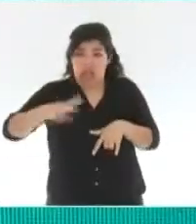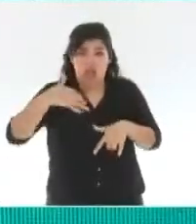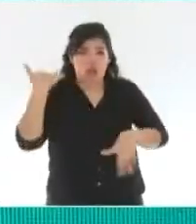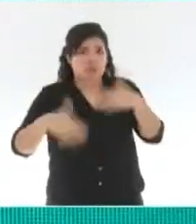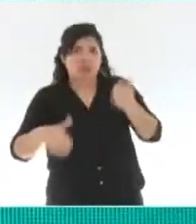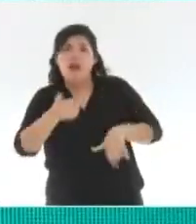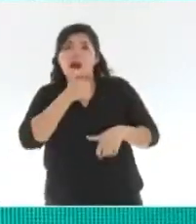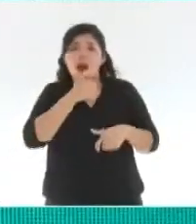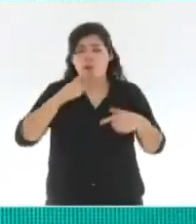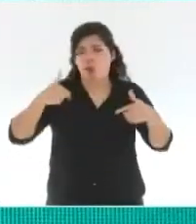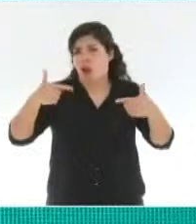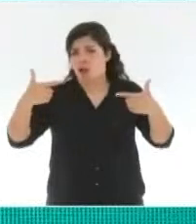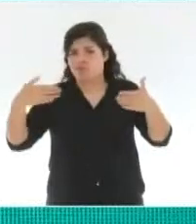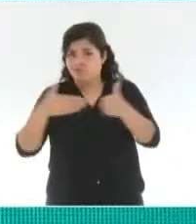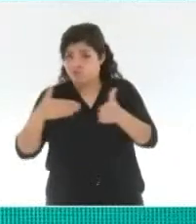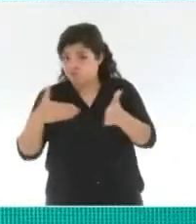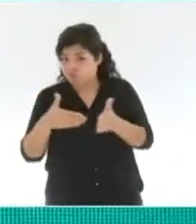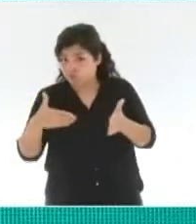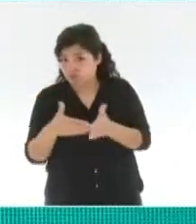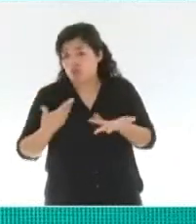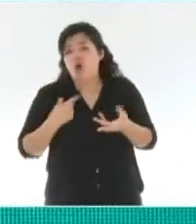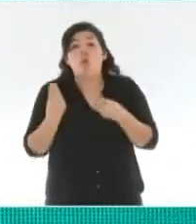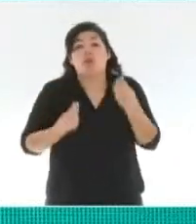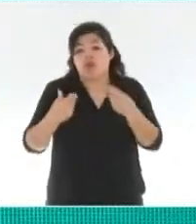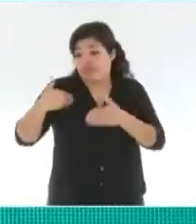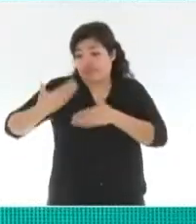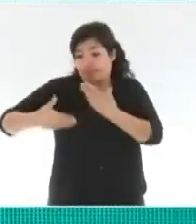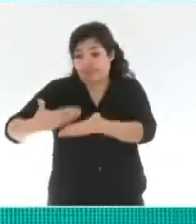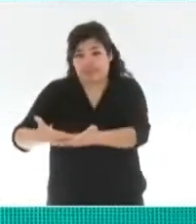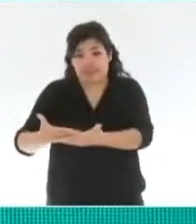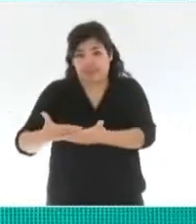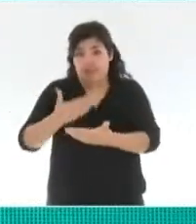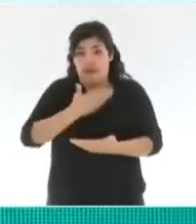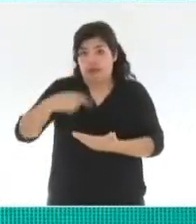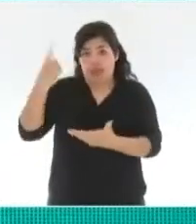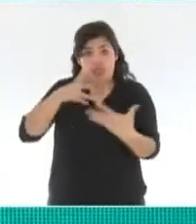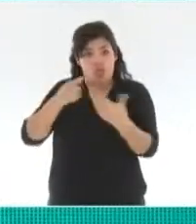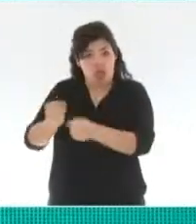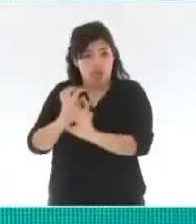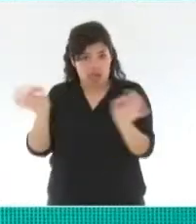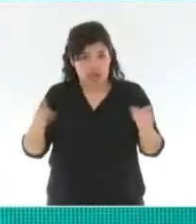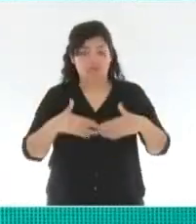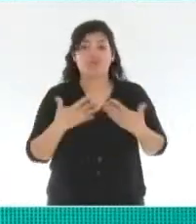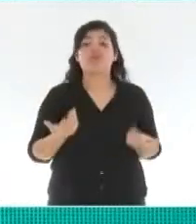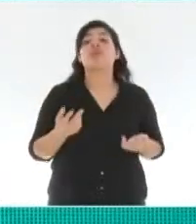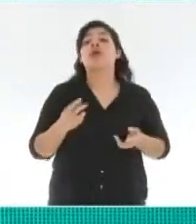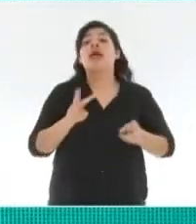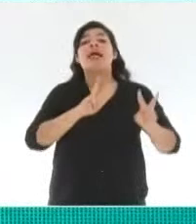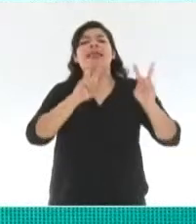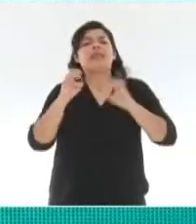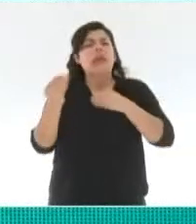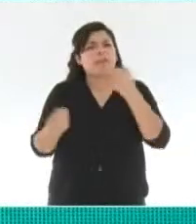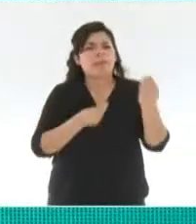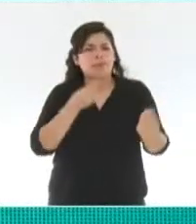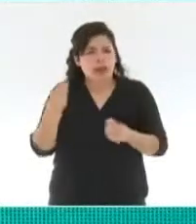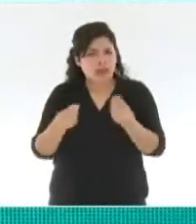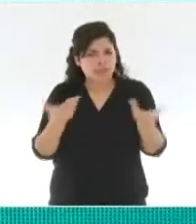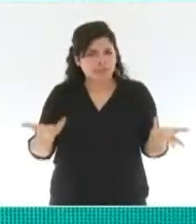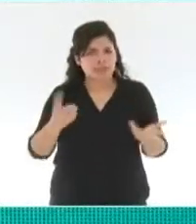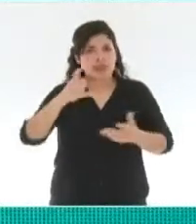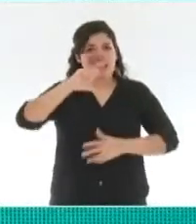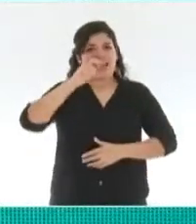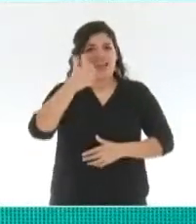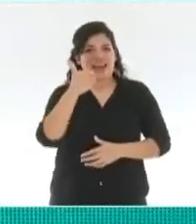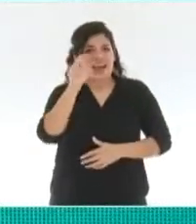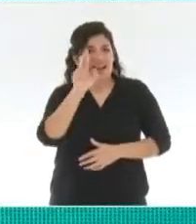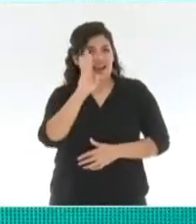producto que justamente como decía no se terminó de desarrollar la estructura y después tenemos el otro caso que es la carbonilla que hoy en día viene creciendo en